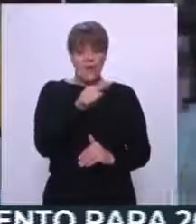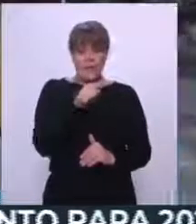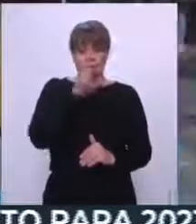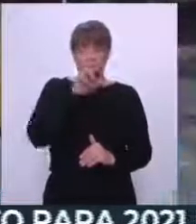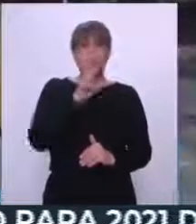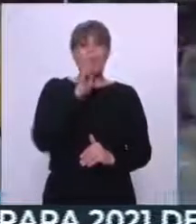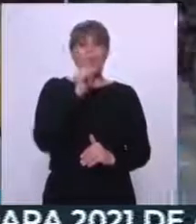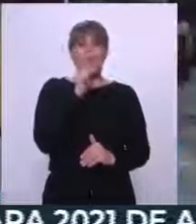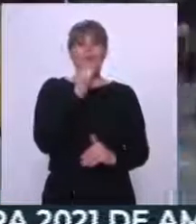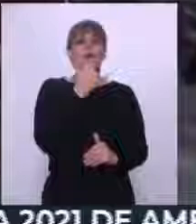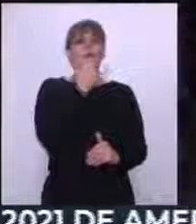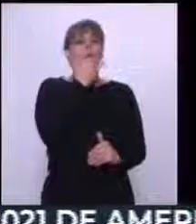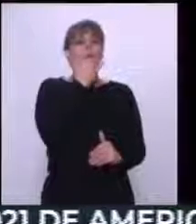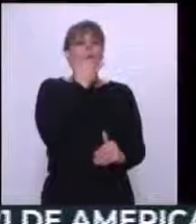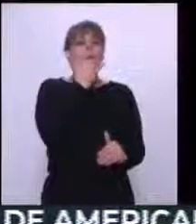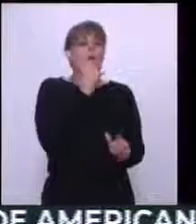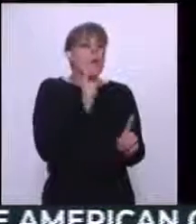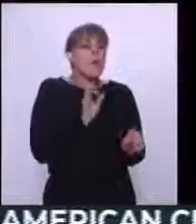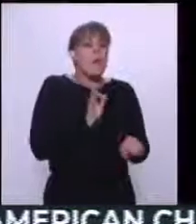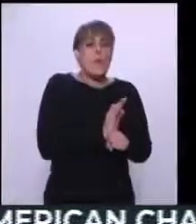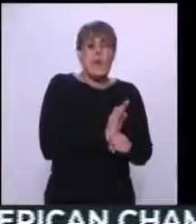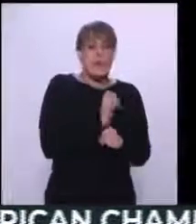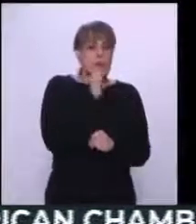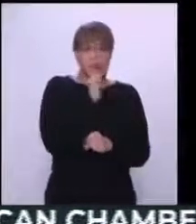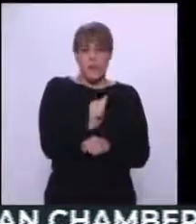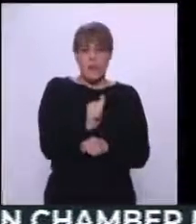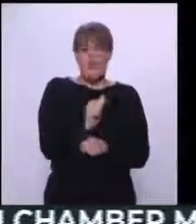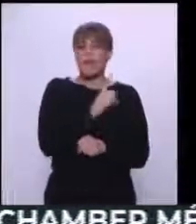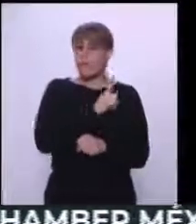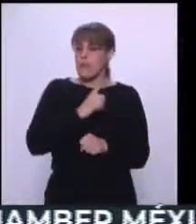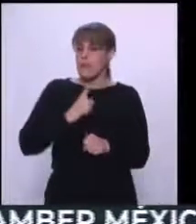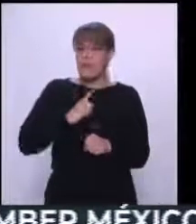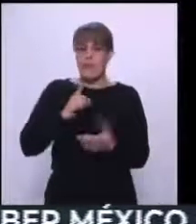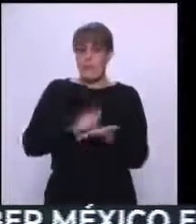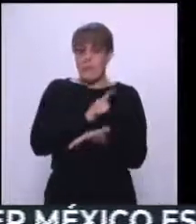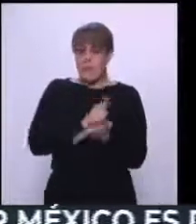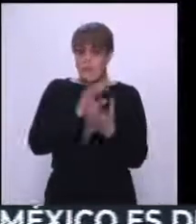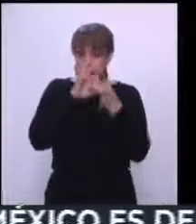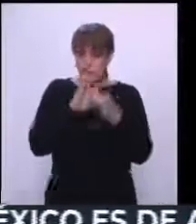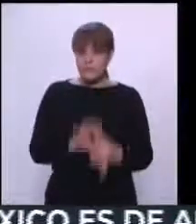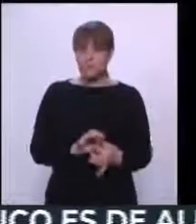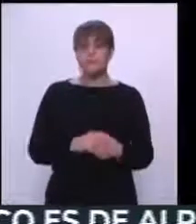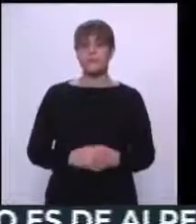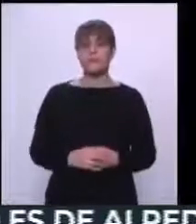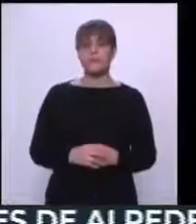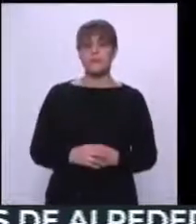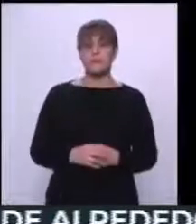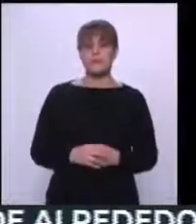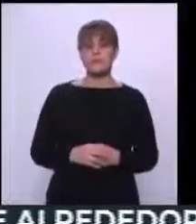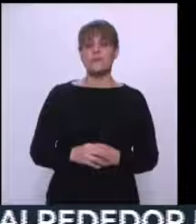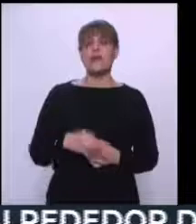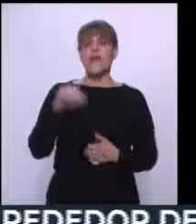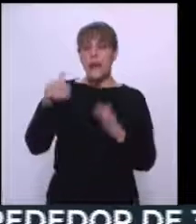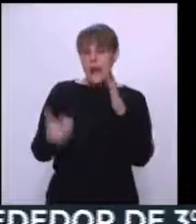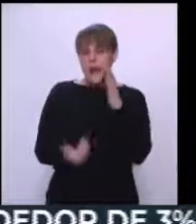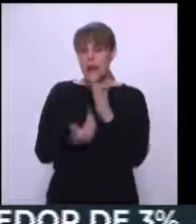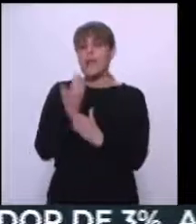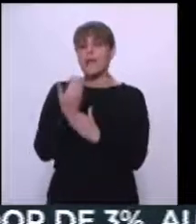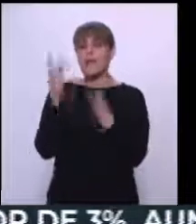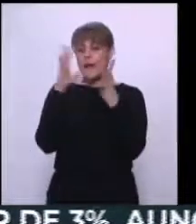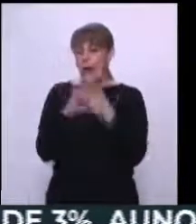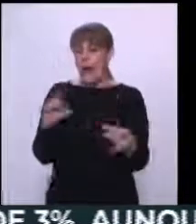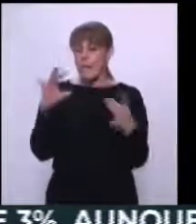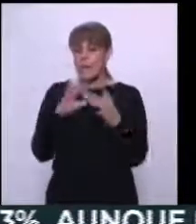ningún tipo de inmunidad. Bueno, y como lo vio, desde la mañana se habló de las implicaciones del caso Cienfuegos en la relación bilateral